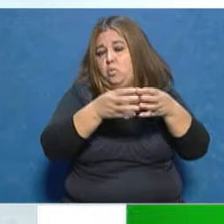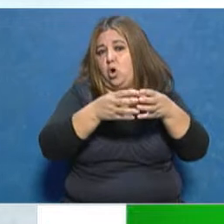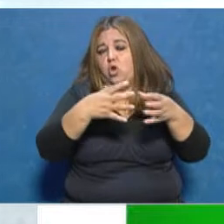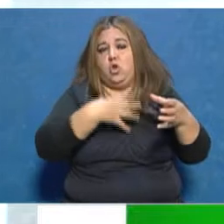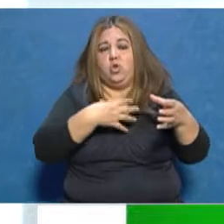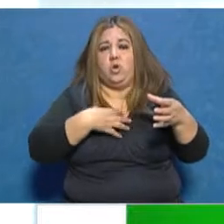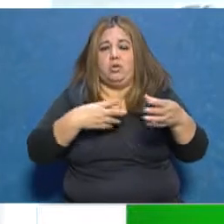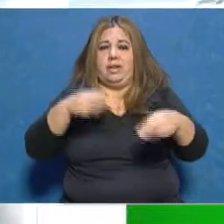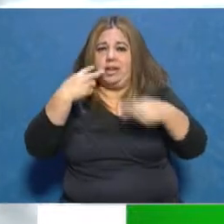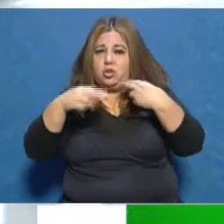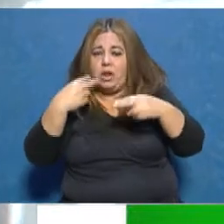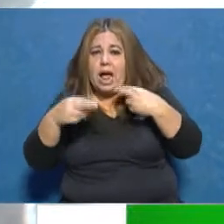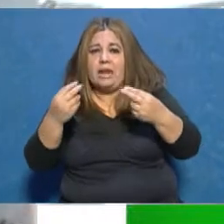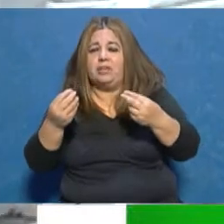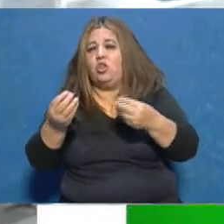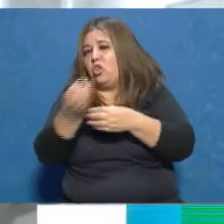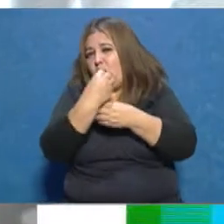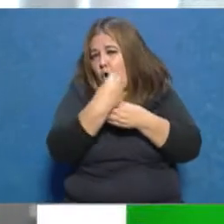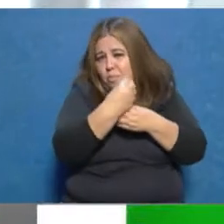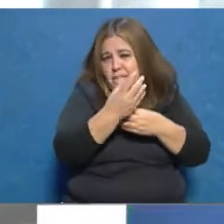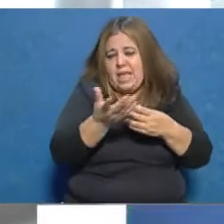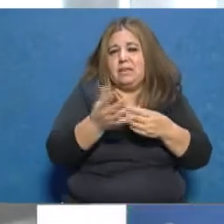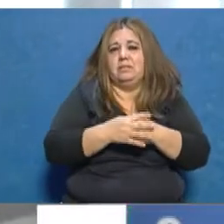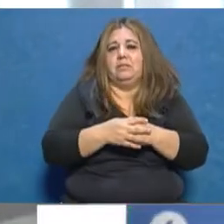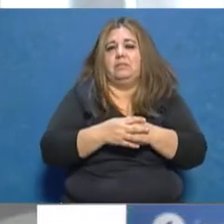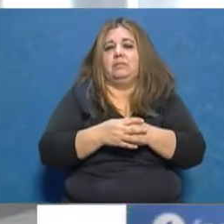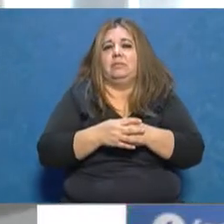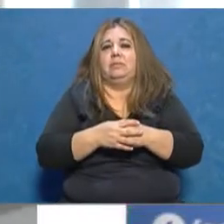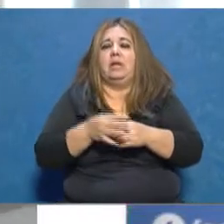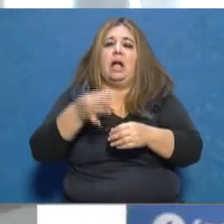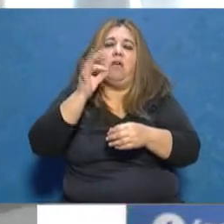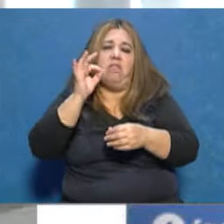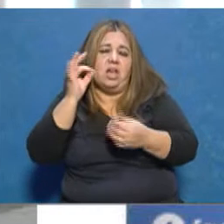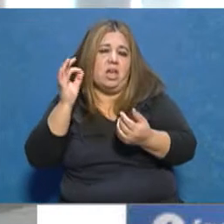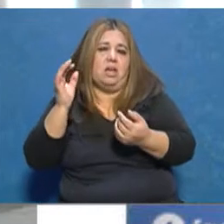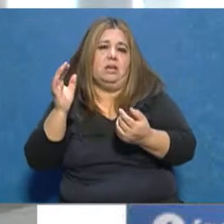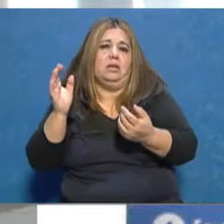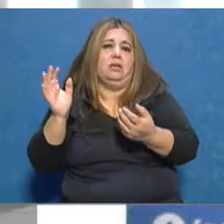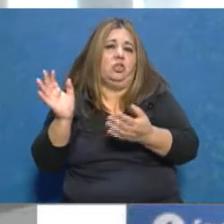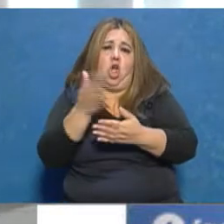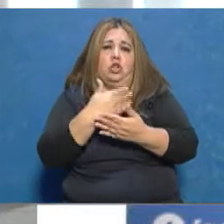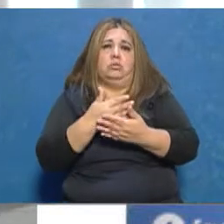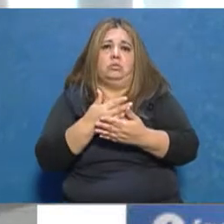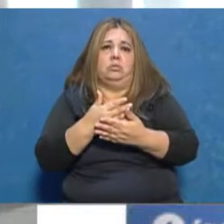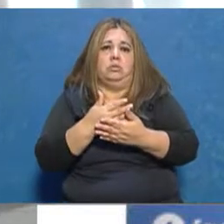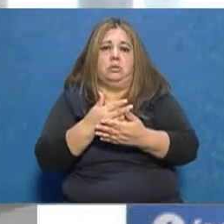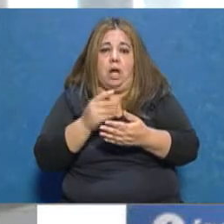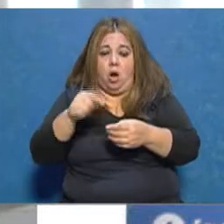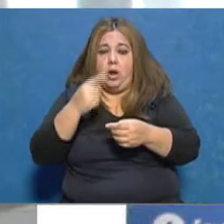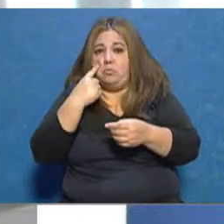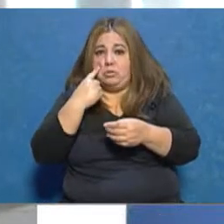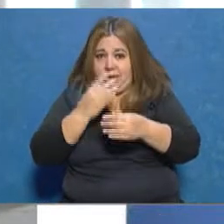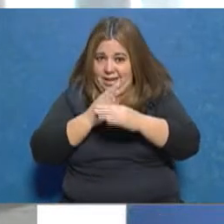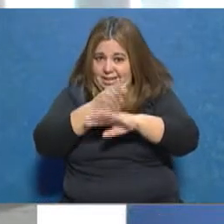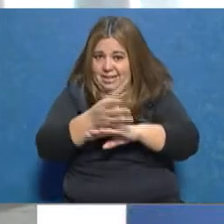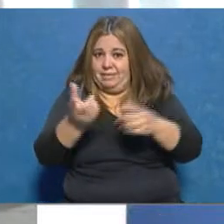propietarios de lugares gastronómicos de este departamento. Hablo de restaurante, de café, que están a punto de ingresar a la Municipalidad de